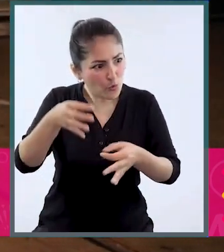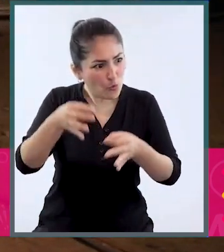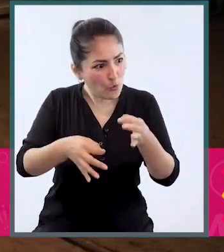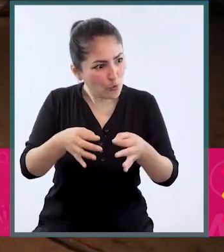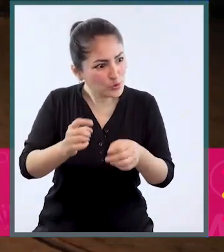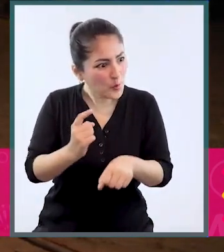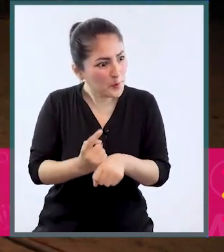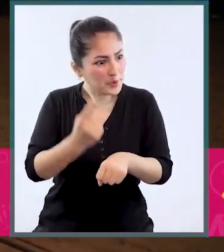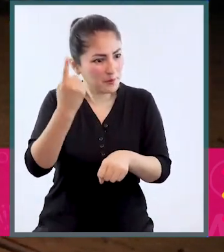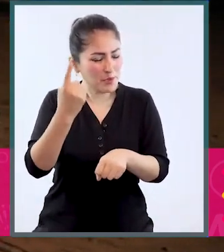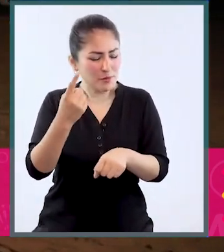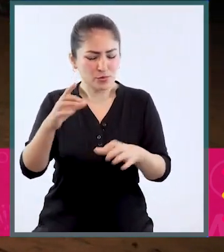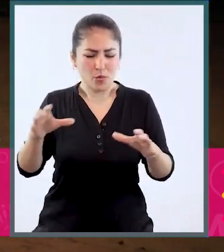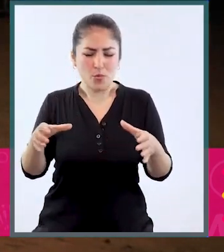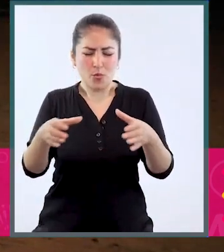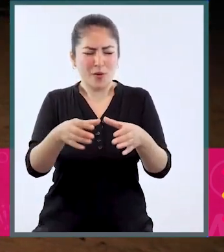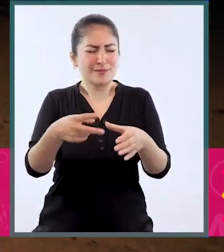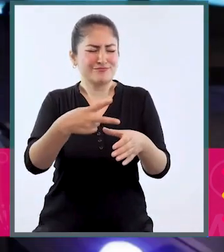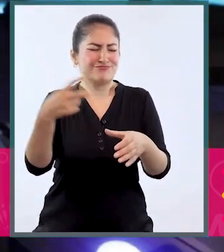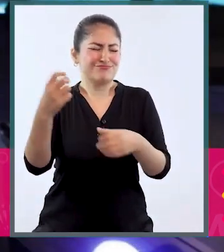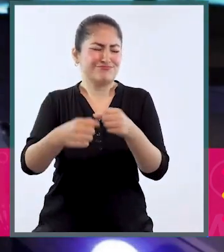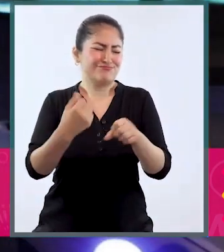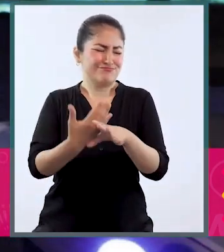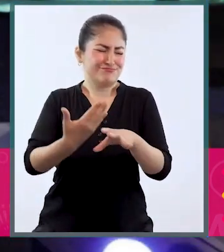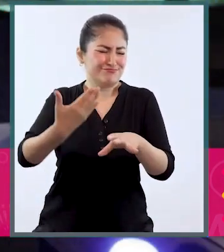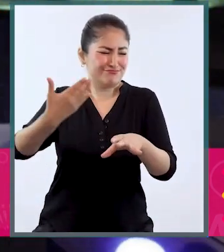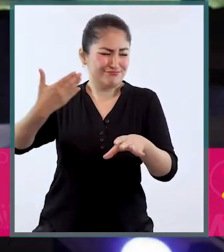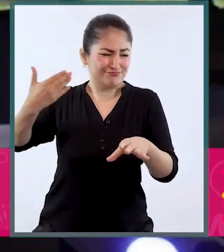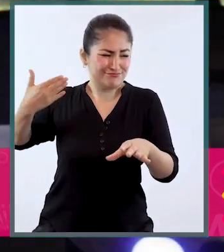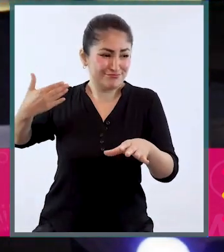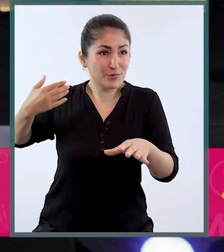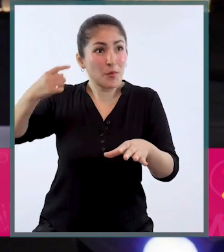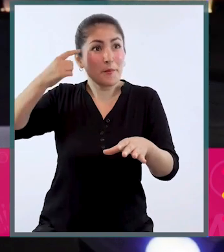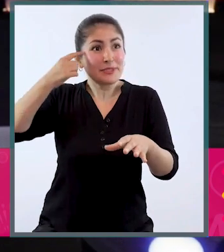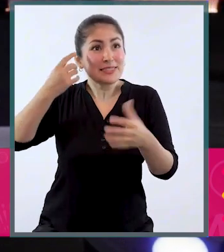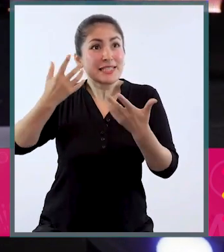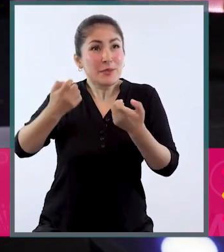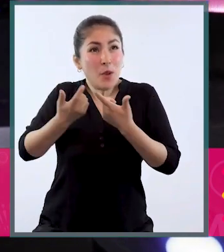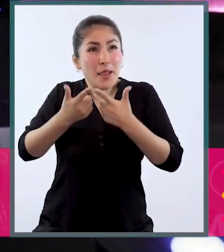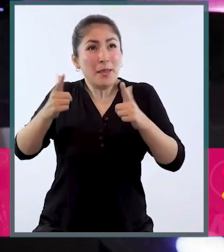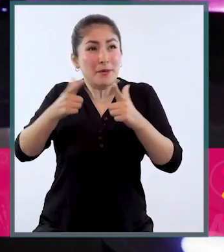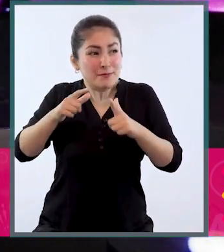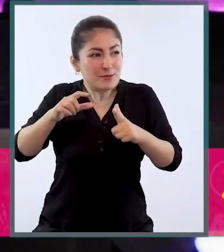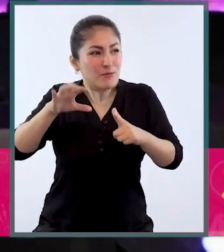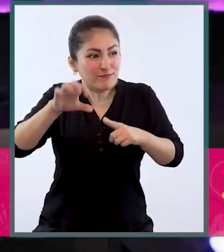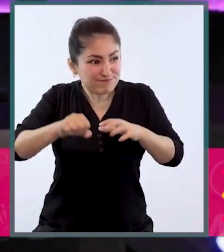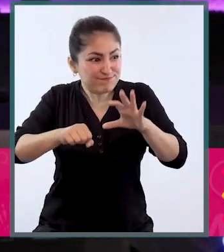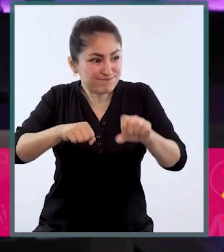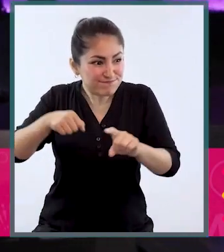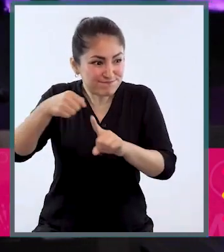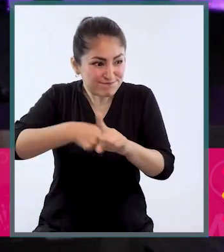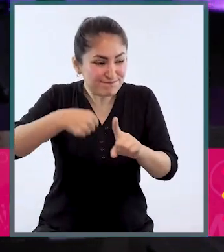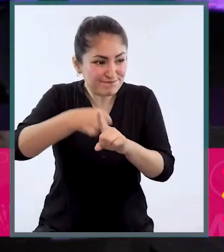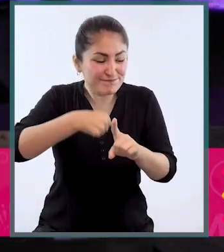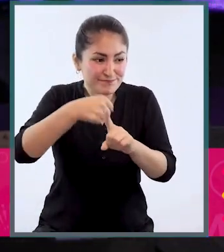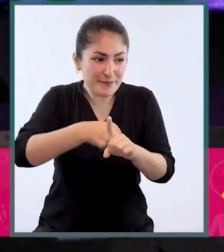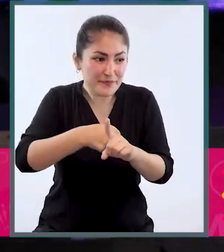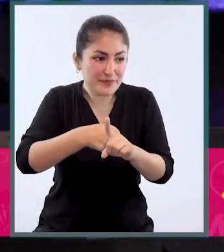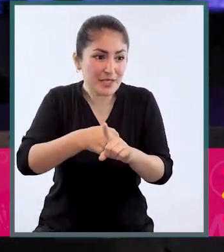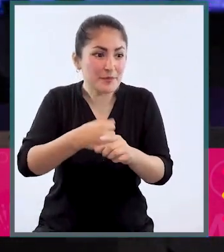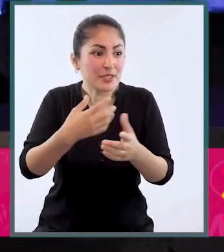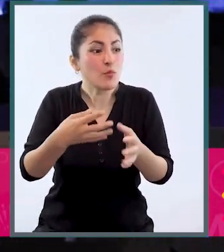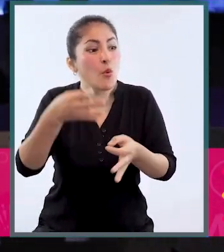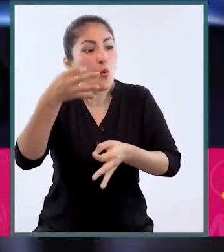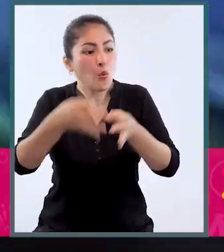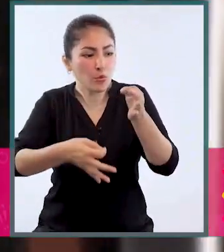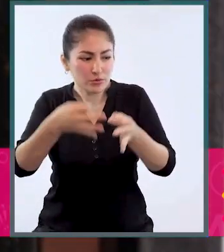una institución tutelar de hace 200 años que junto con las ideas de libertad que perseguíamos en ese momento, perseguíamos también, como no, las